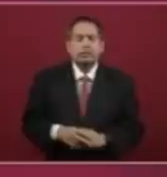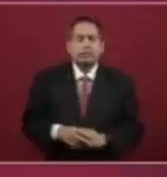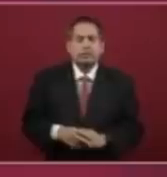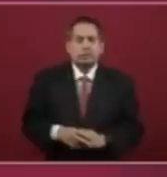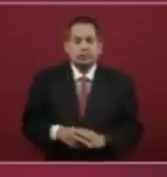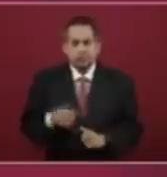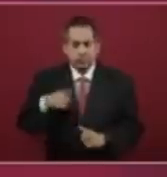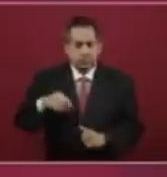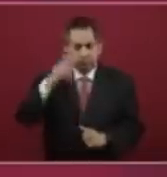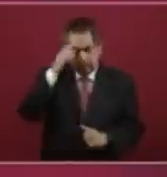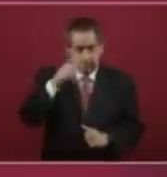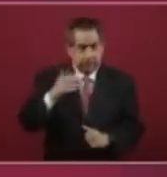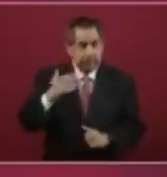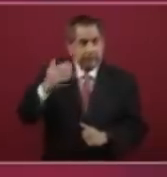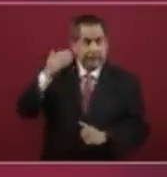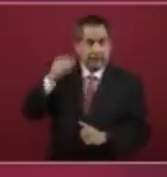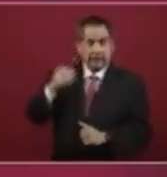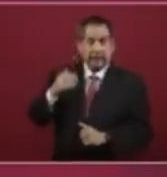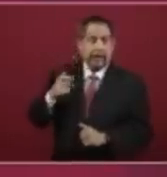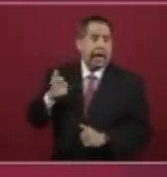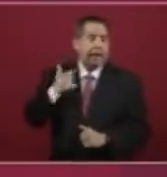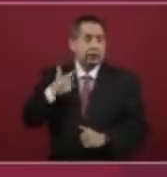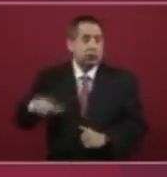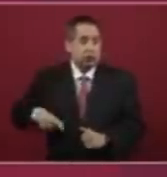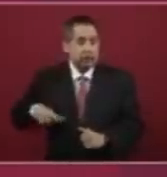Ustedes saben que en el sexenio pasado,